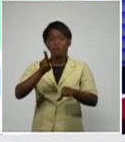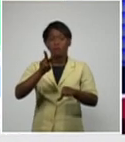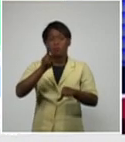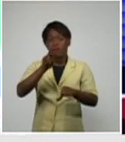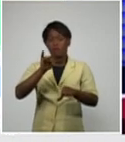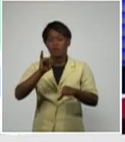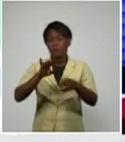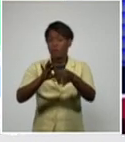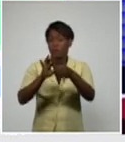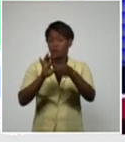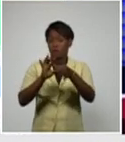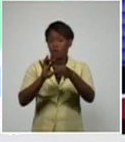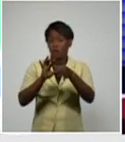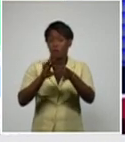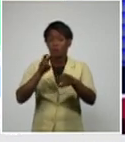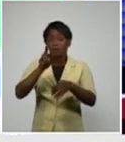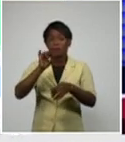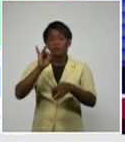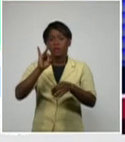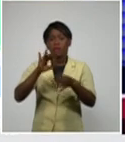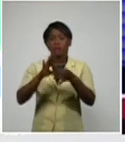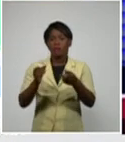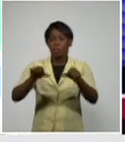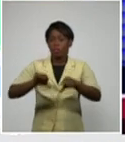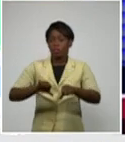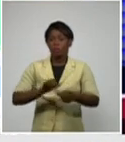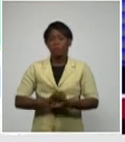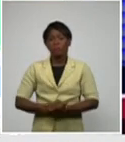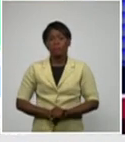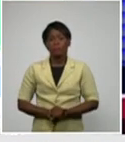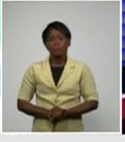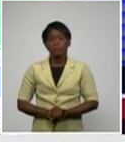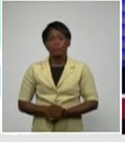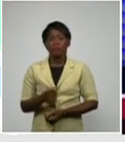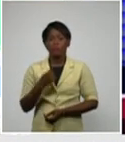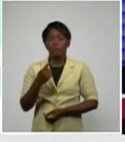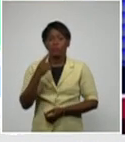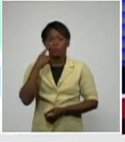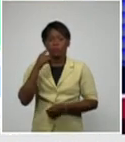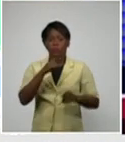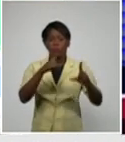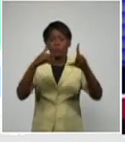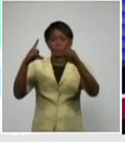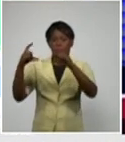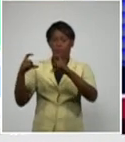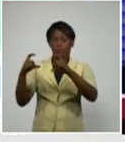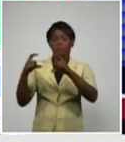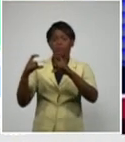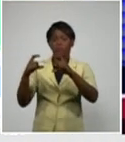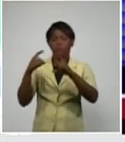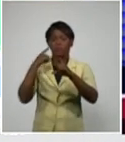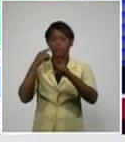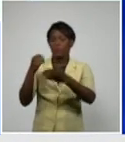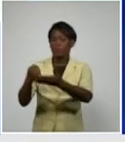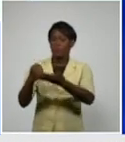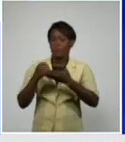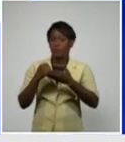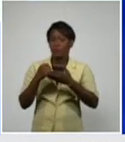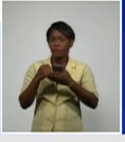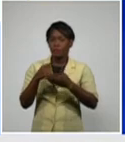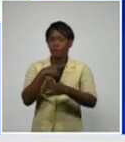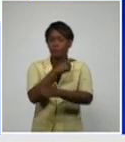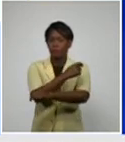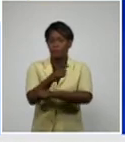críticos y 27 graves. Nos apoyamos con un gráfico que nos mandó el profesor Millán, donde se